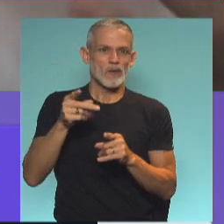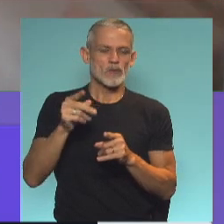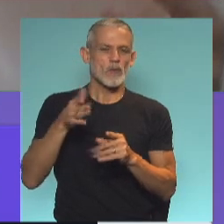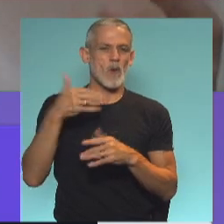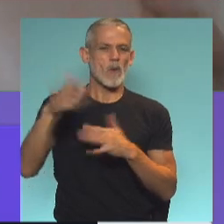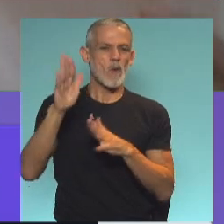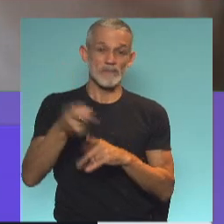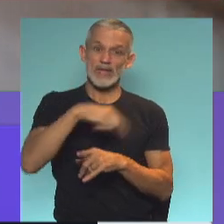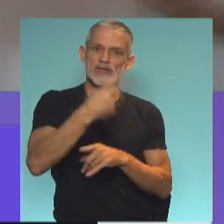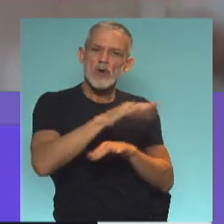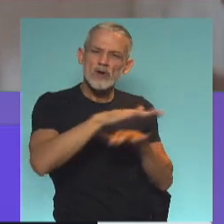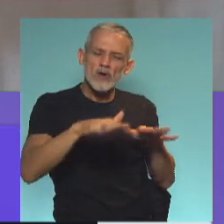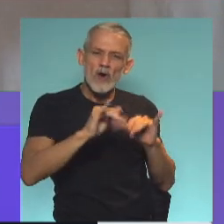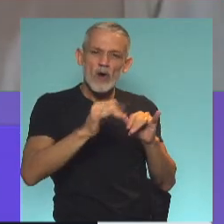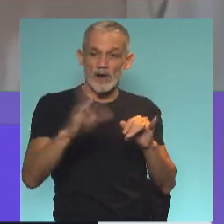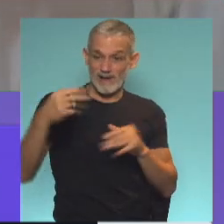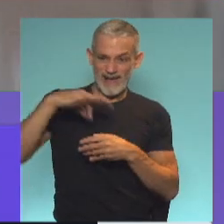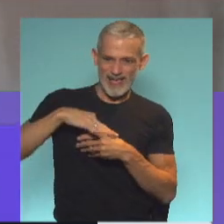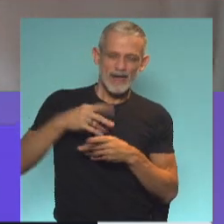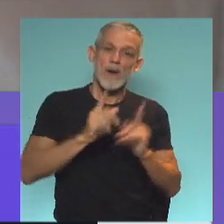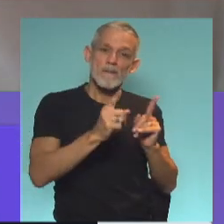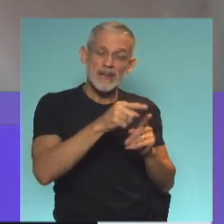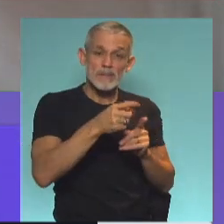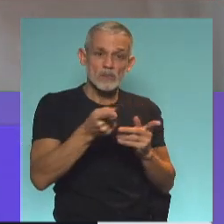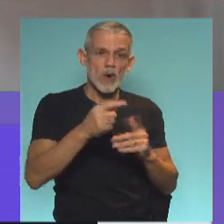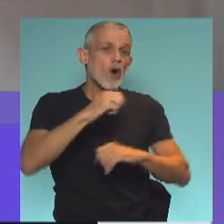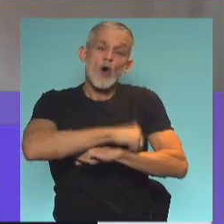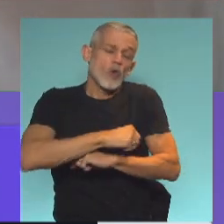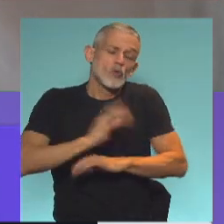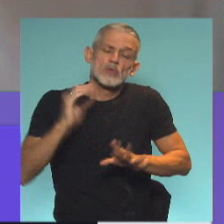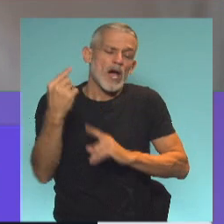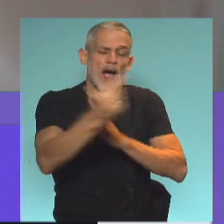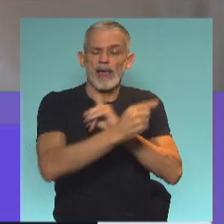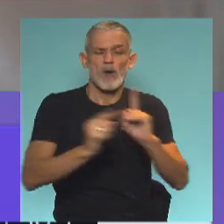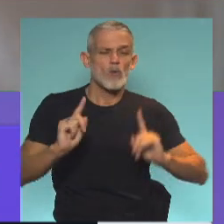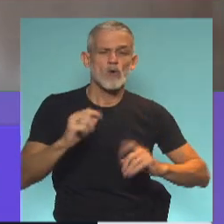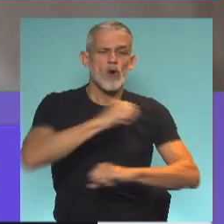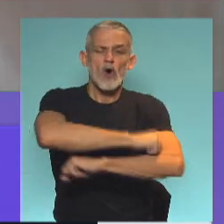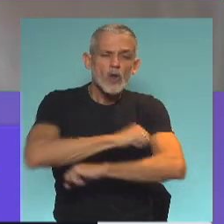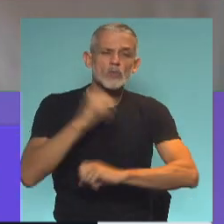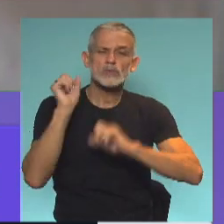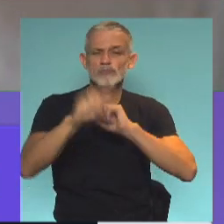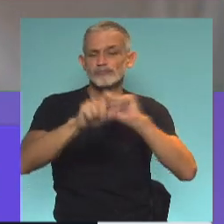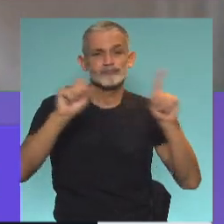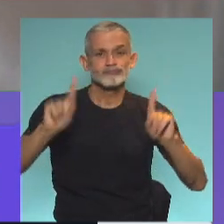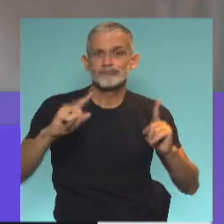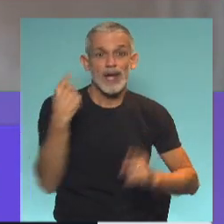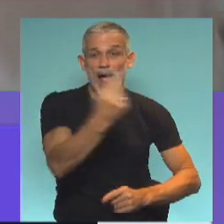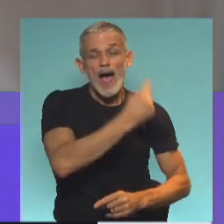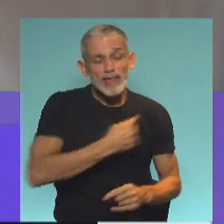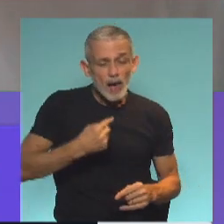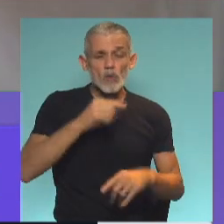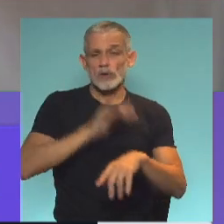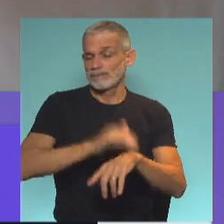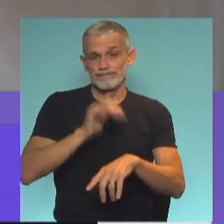son personas menos susceptibles, más lo de siempre, el comportamiento social sigue siendo vital. Lo que hagamos cada uno de